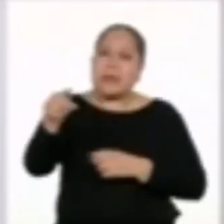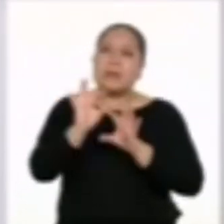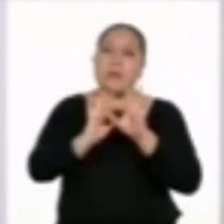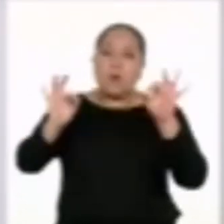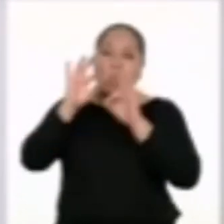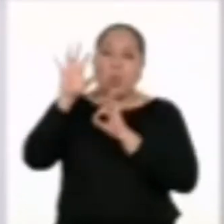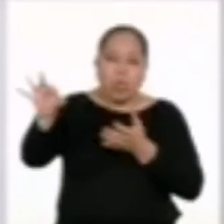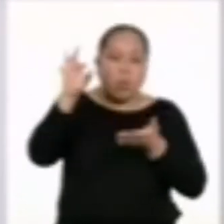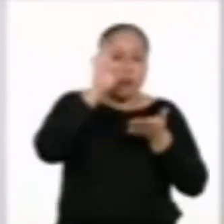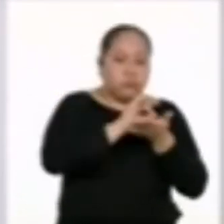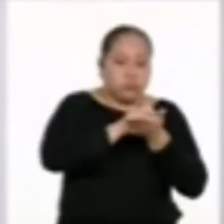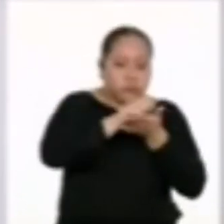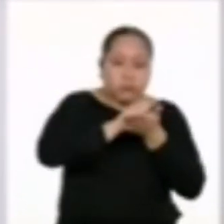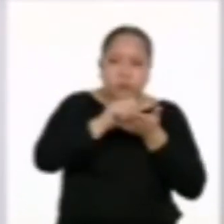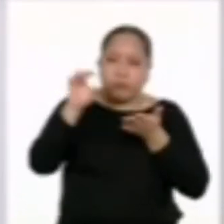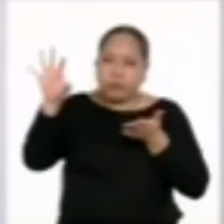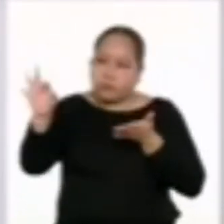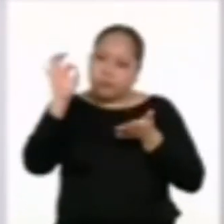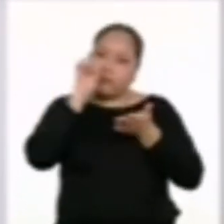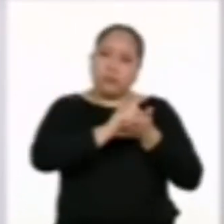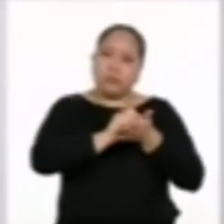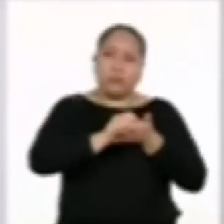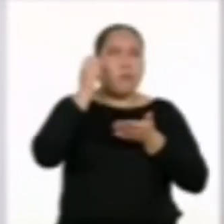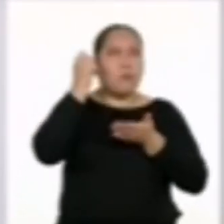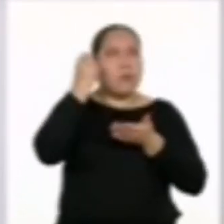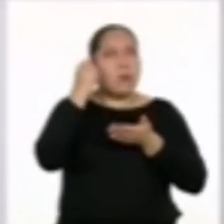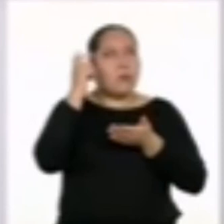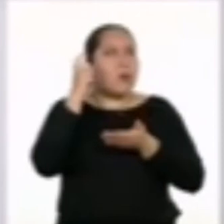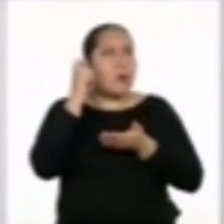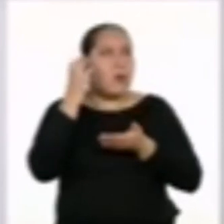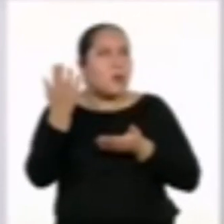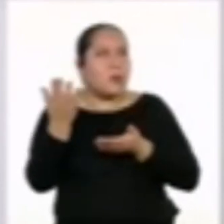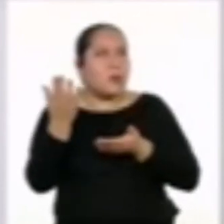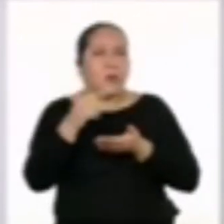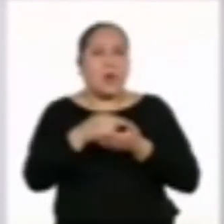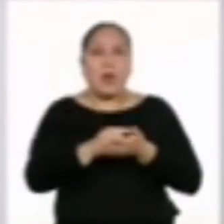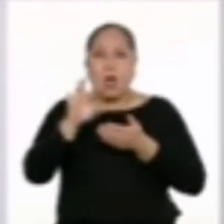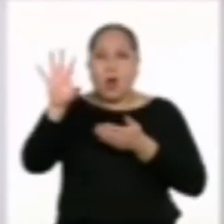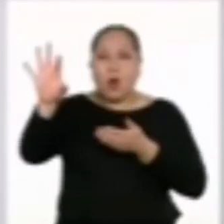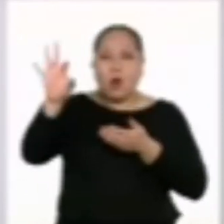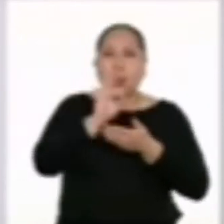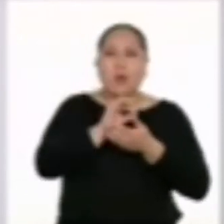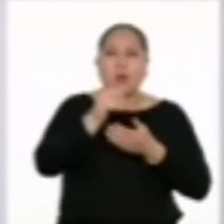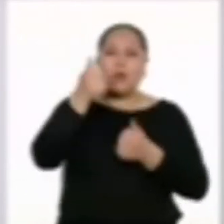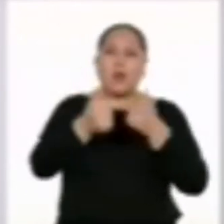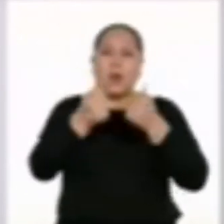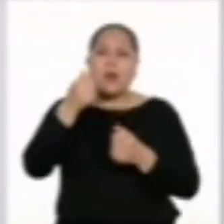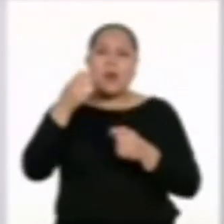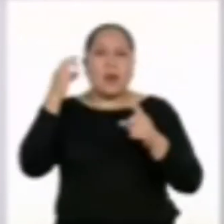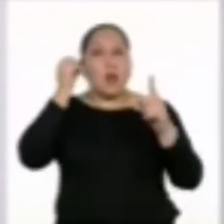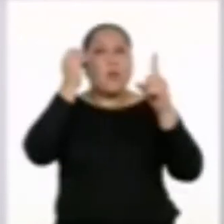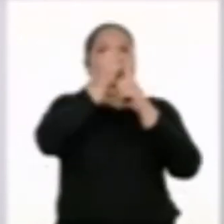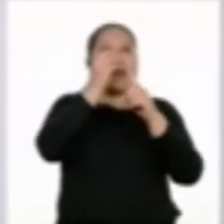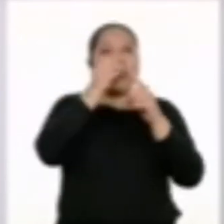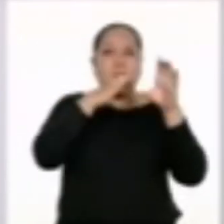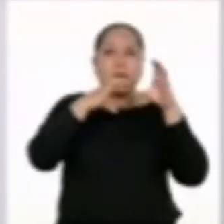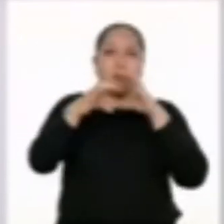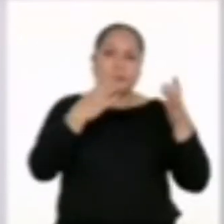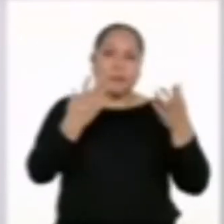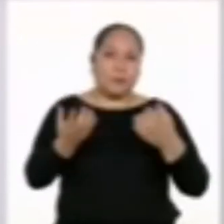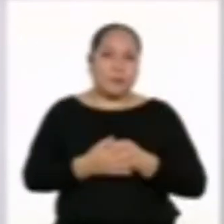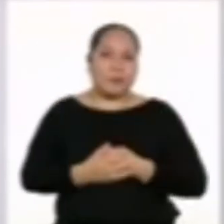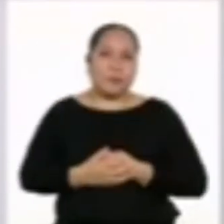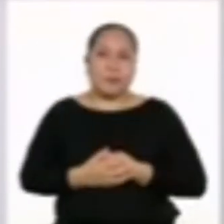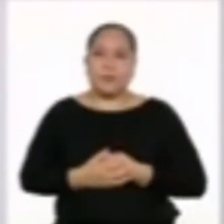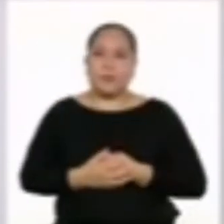importante, interpretamos el sentido de lo que oímos, identificamos el hilo discursivo, es decir,